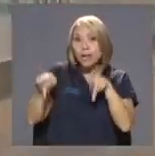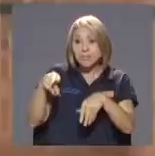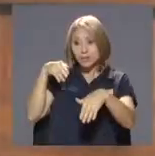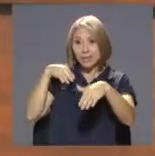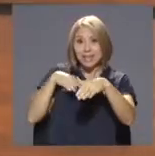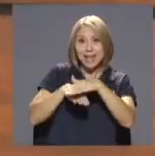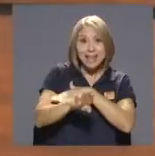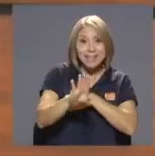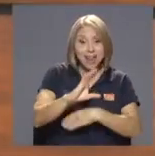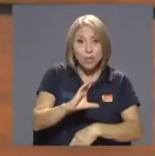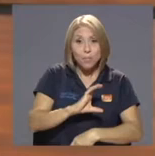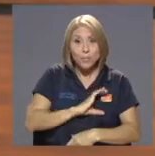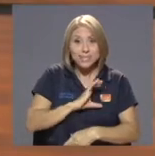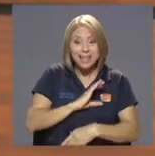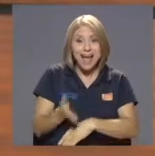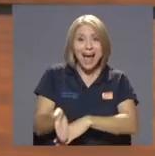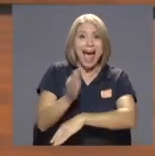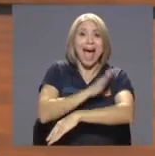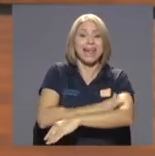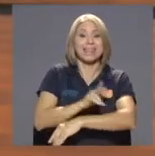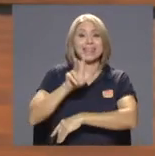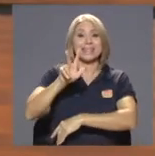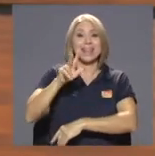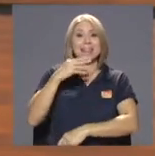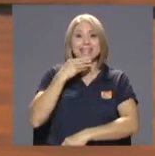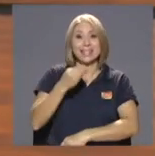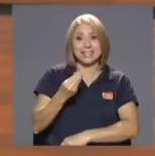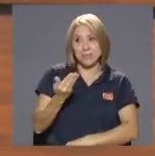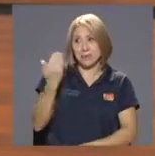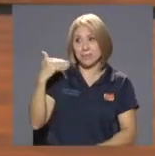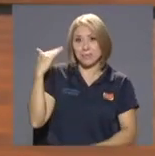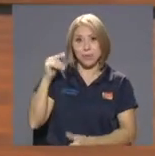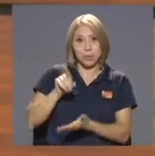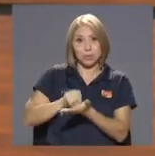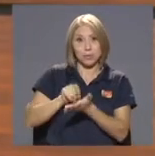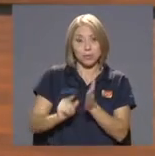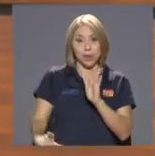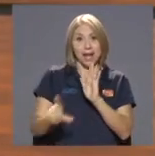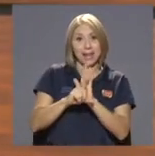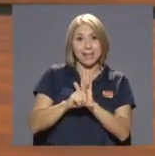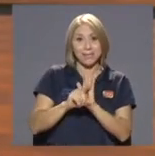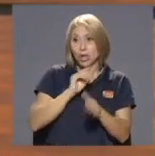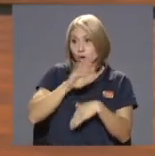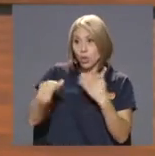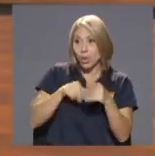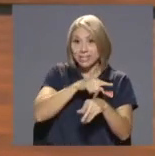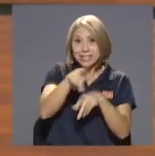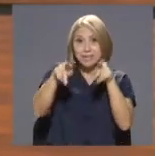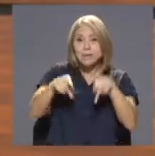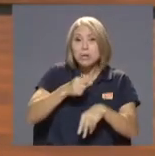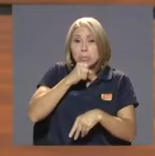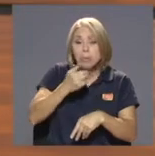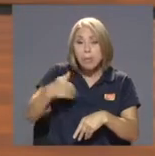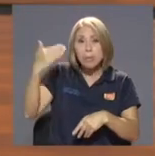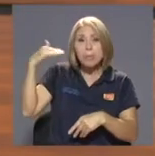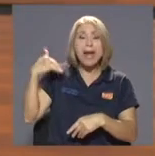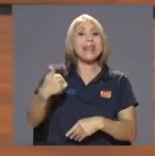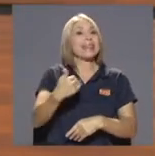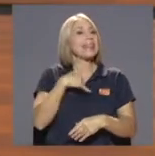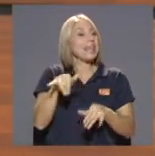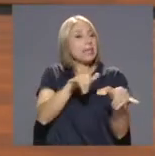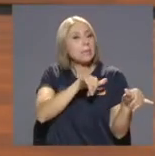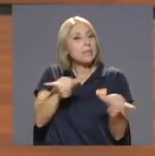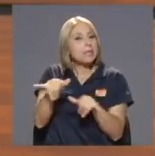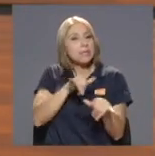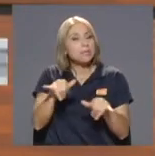al estatuto policial antes del 3 de diciembre, que fue el momento en que se publicó la ley, conservan el esquema de incentivos que traían. Y los que